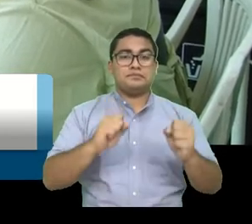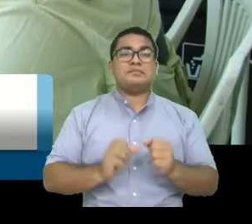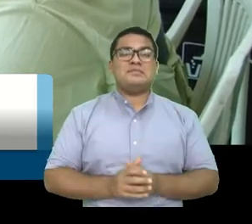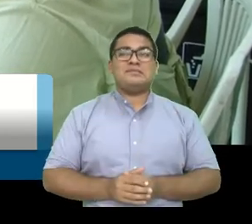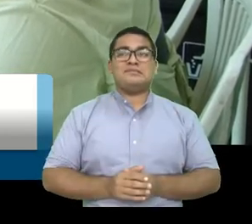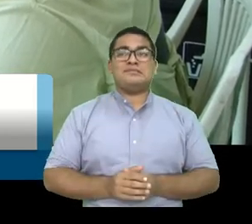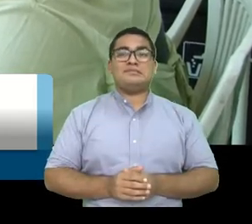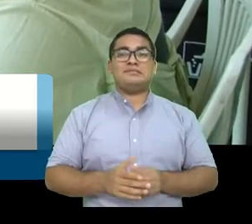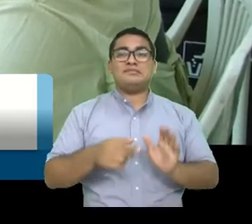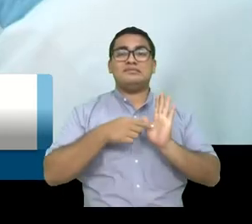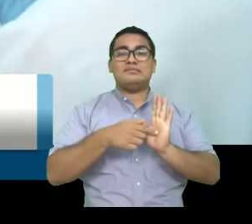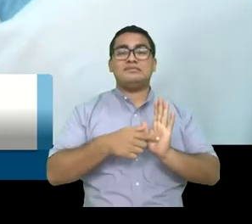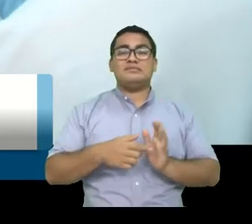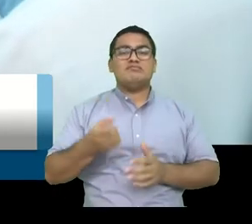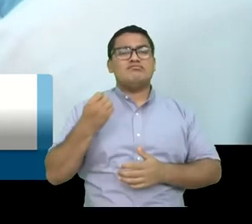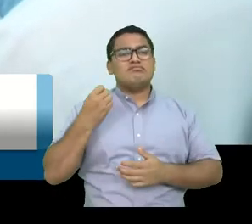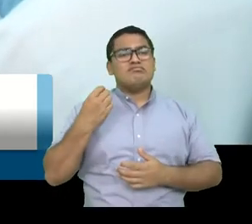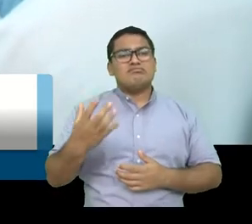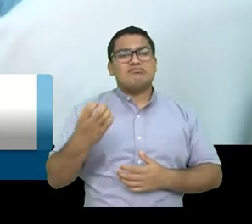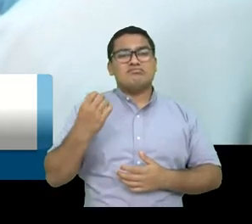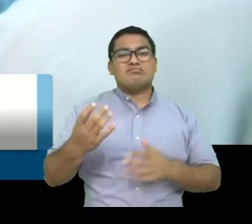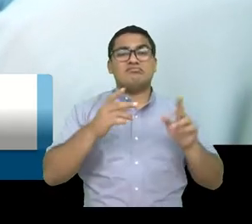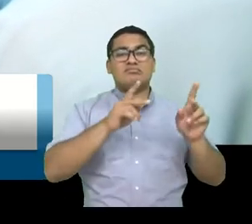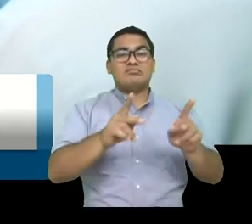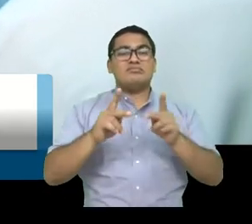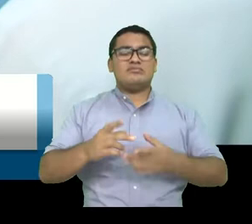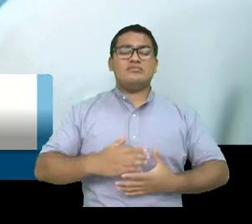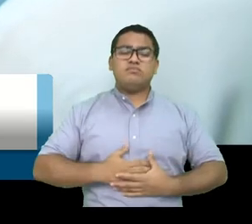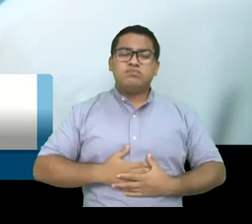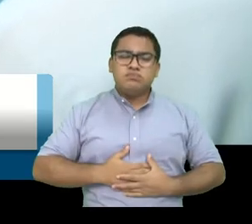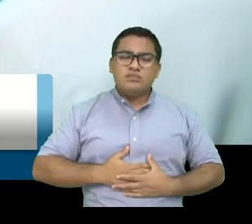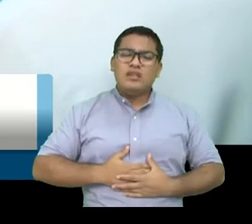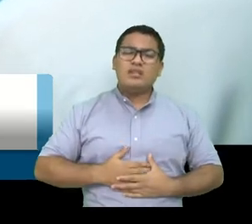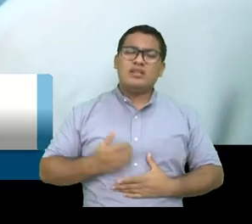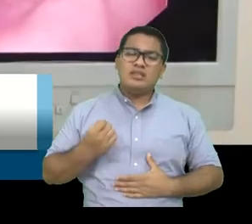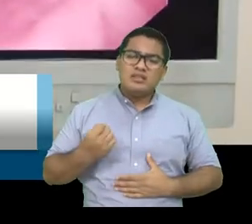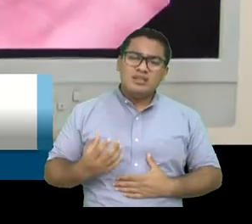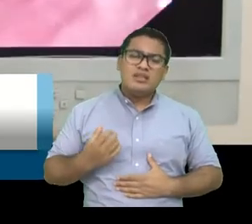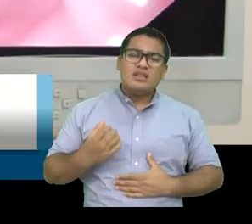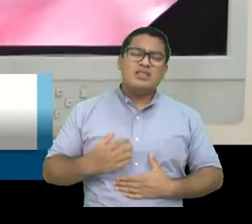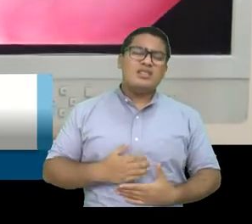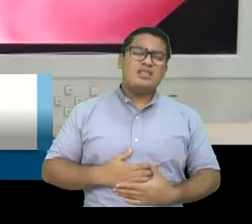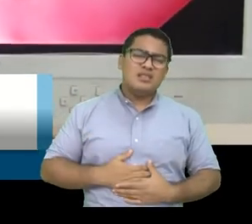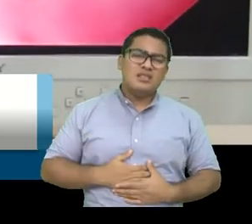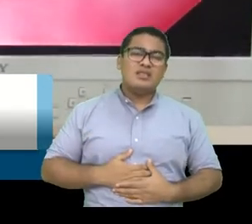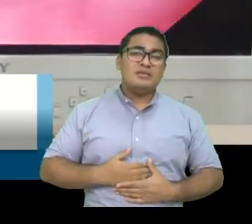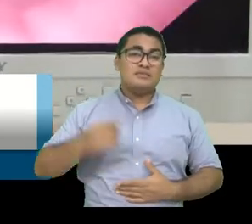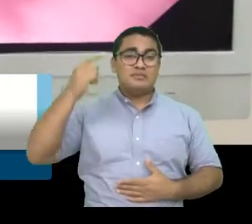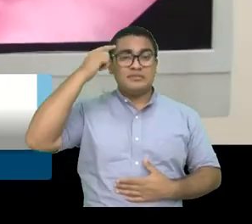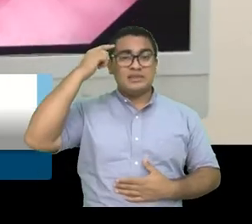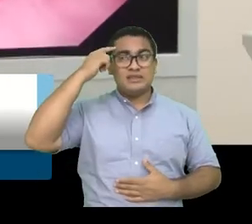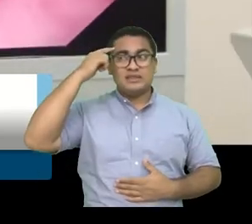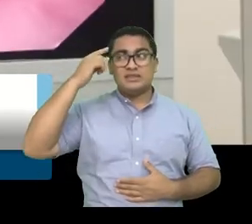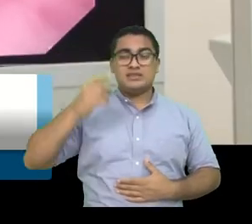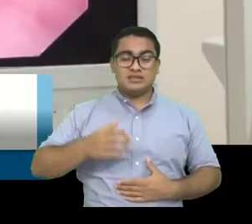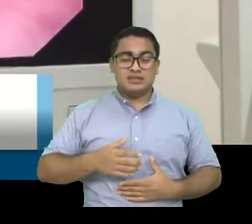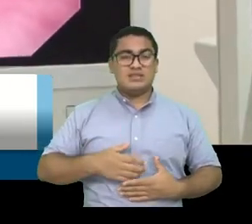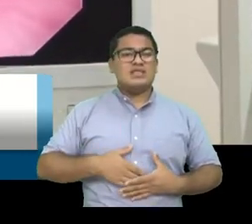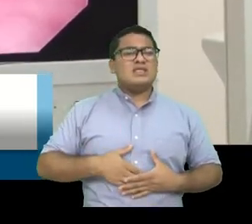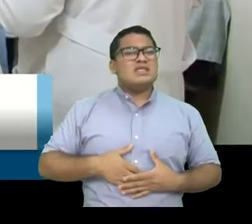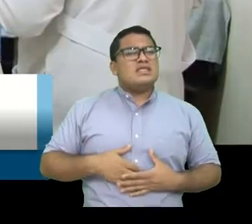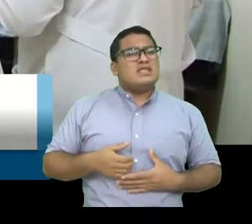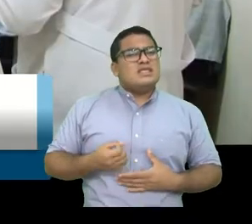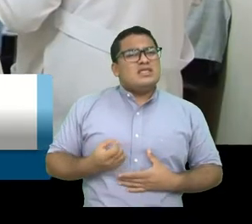Entonces, el dolor, cuando aquella persona dice me duele el estómago, parece acidez, es porque la mucosa se inflama.